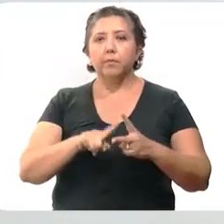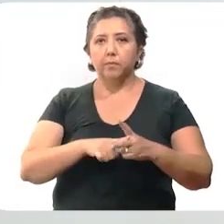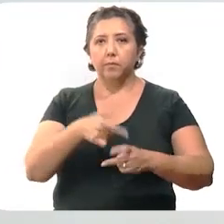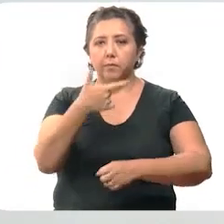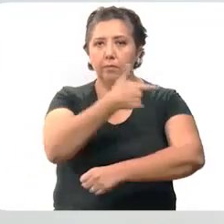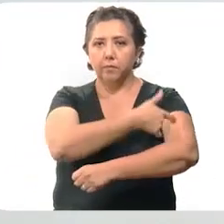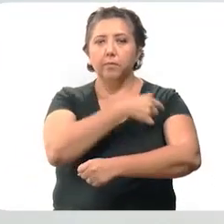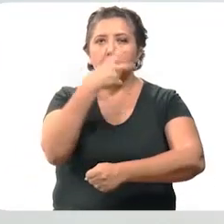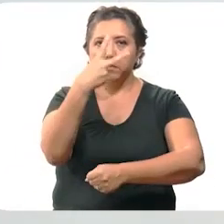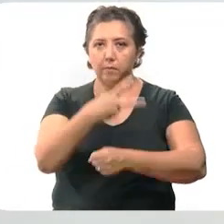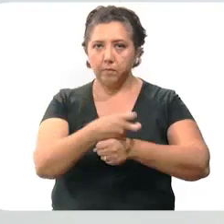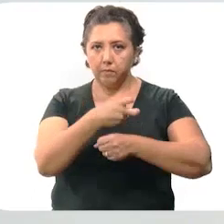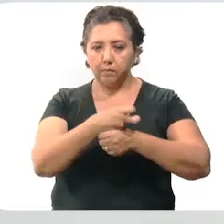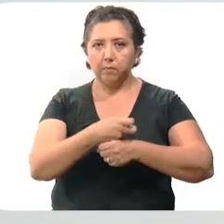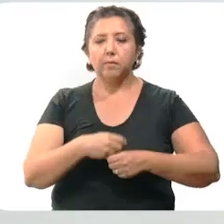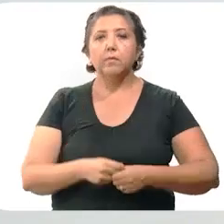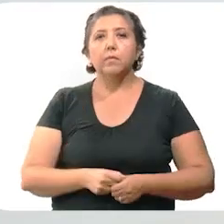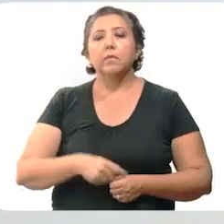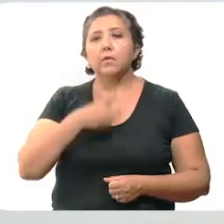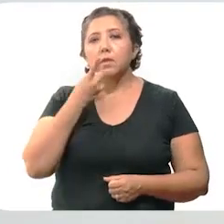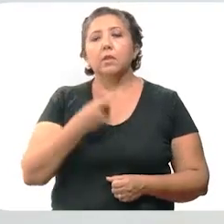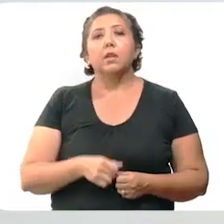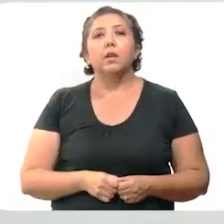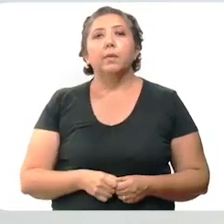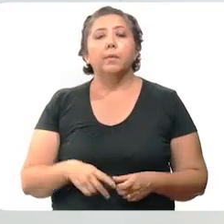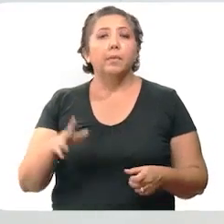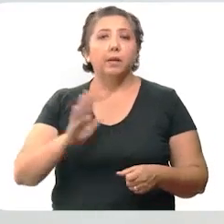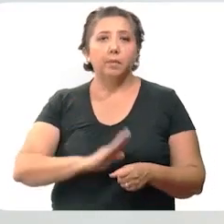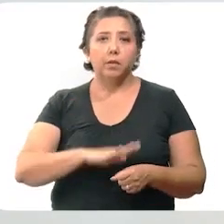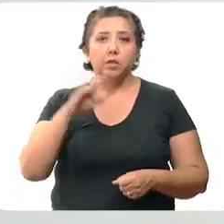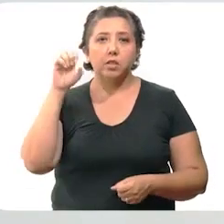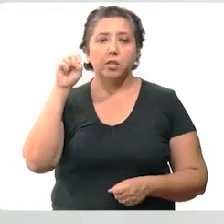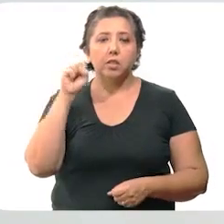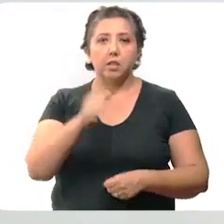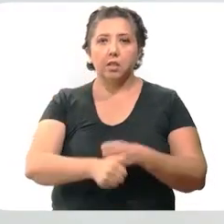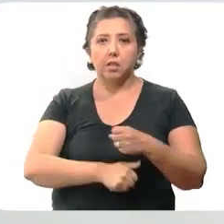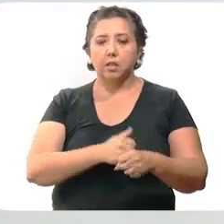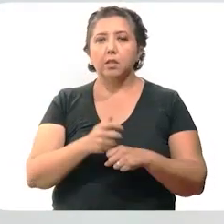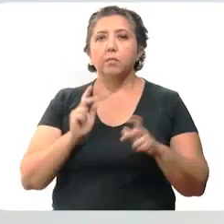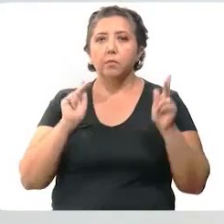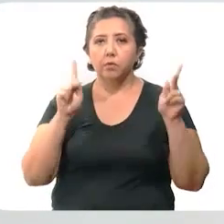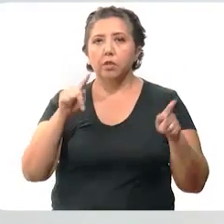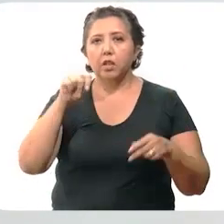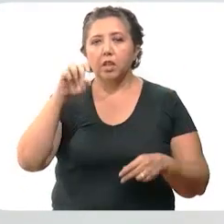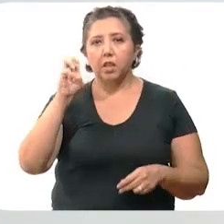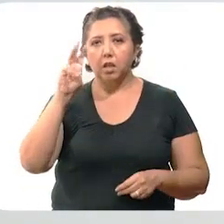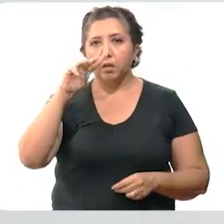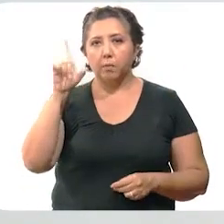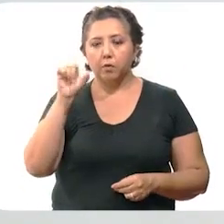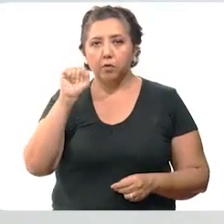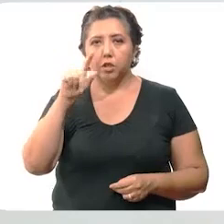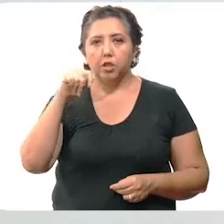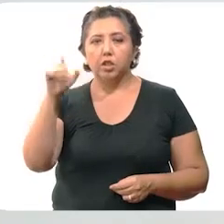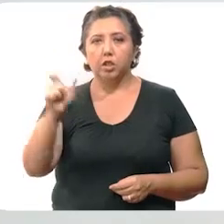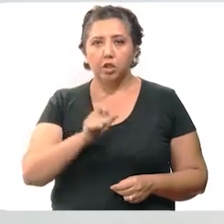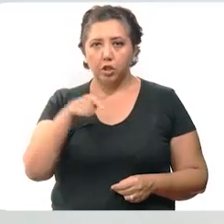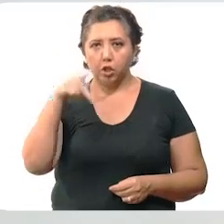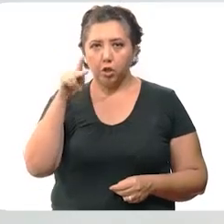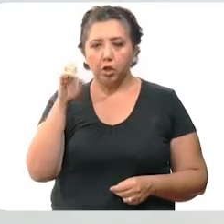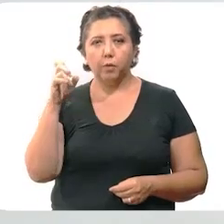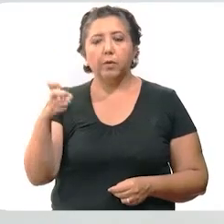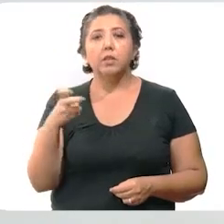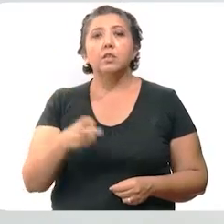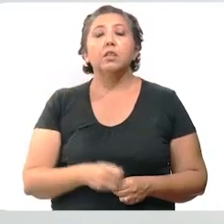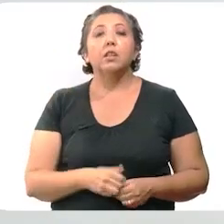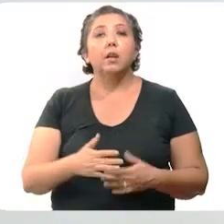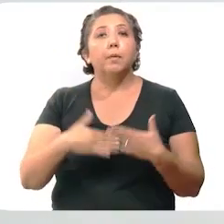aplicación de segunda dosis de vacunas contra el coronavirus para mayores de 60 años de Progreso, Temozón y Tixcocop. Esta